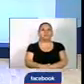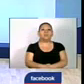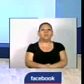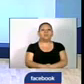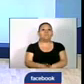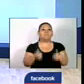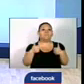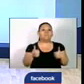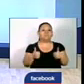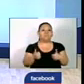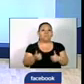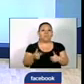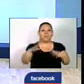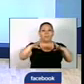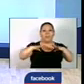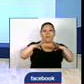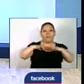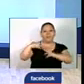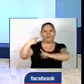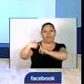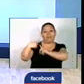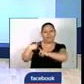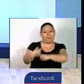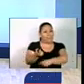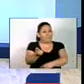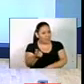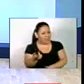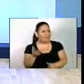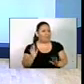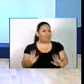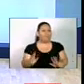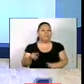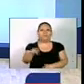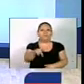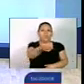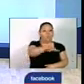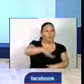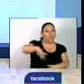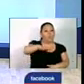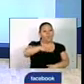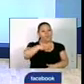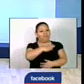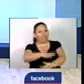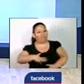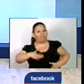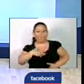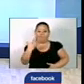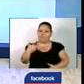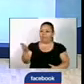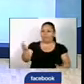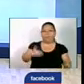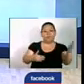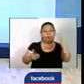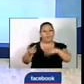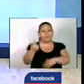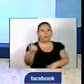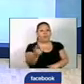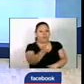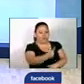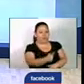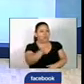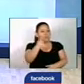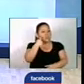Bien y para estas próximas vacaciones de Semana Santa que ya están muy cerca centros turísticos ya se están preparando para recibir pues a los visitantes